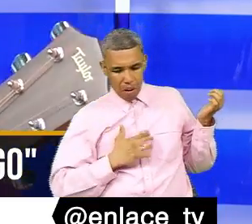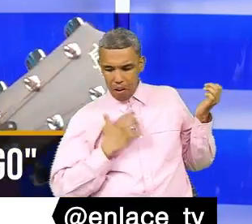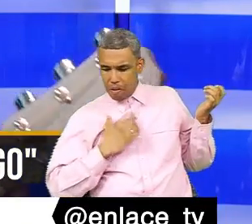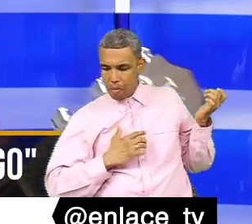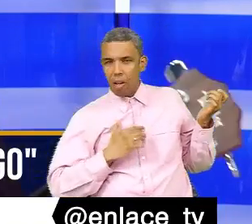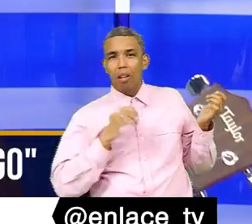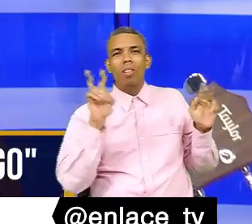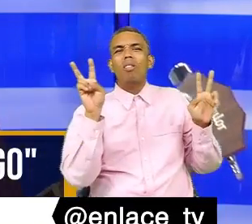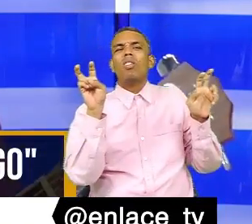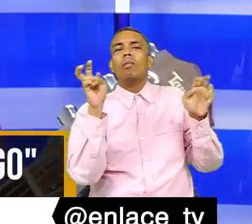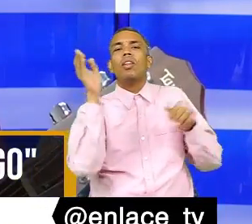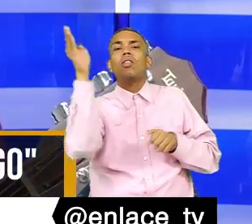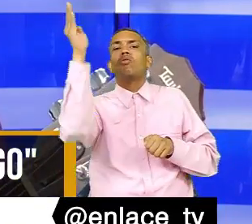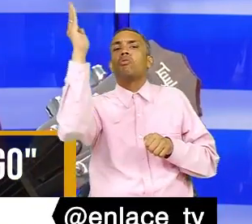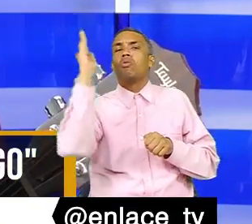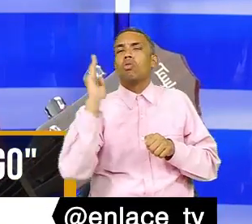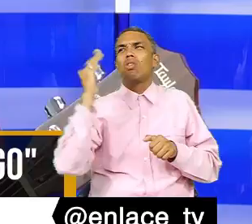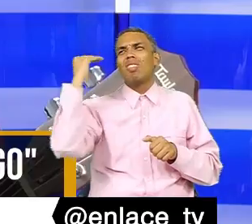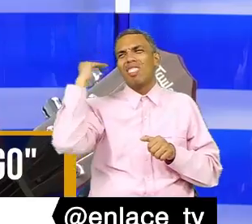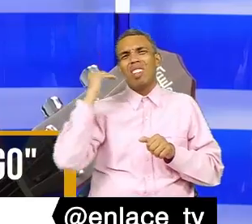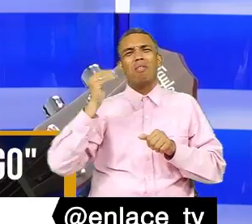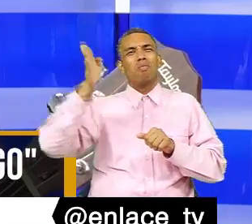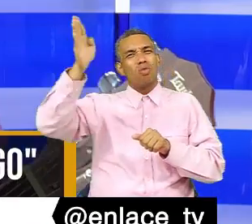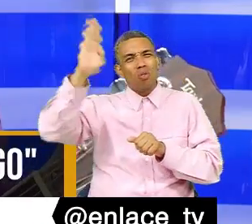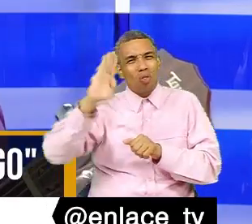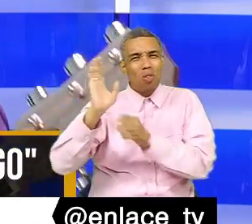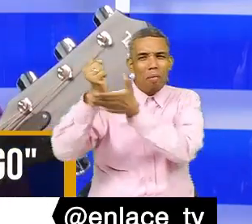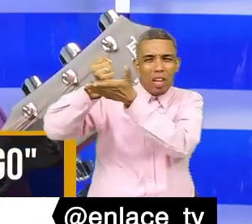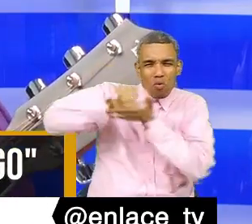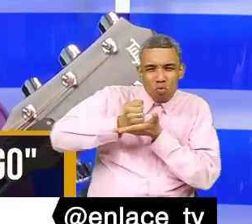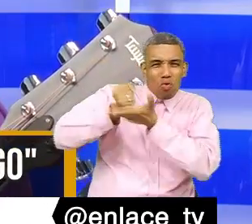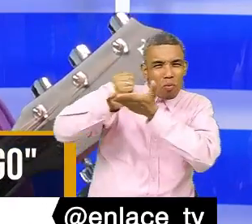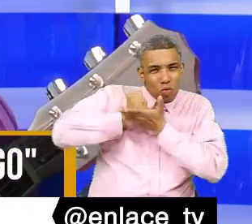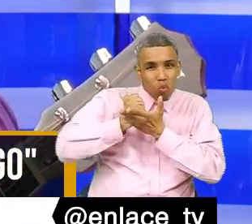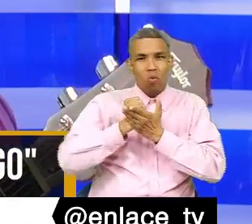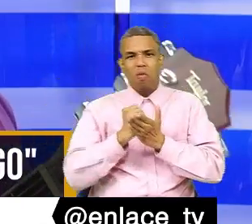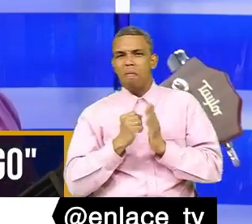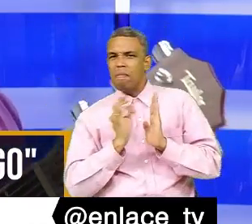Dios, de experiencias vividas. Y